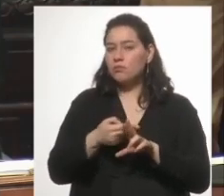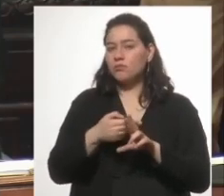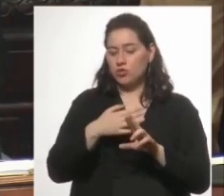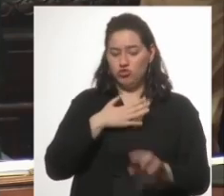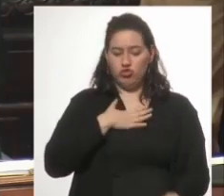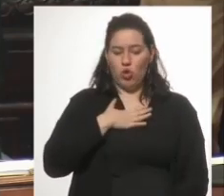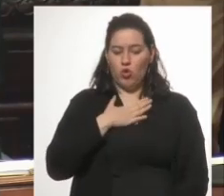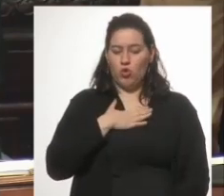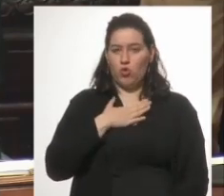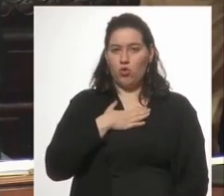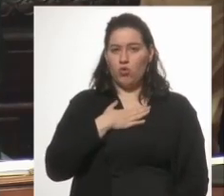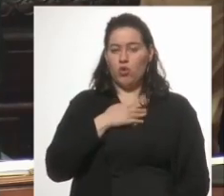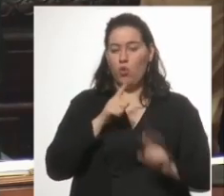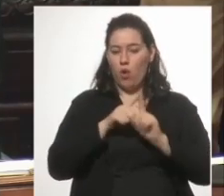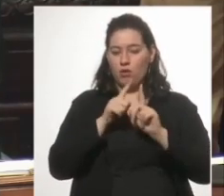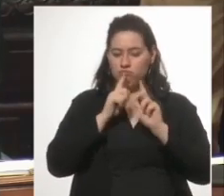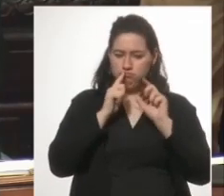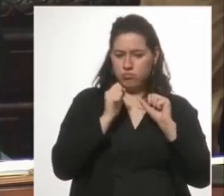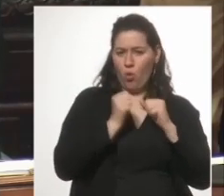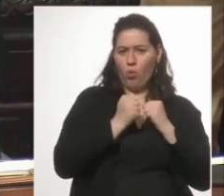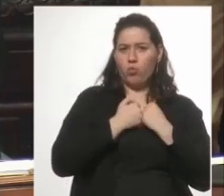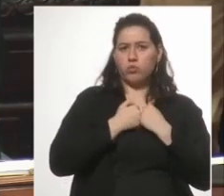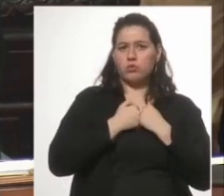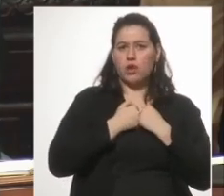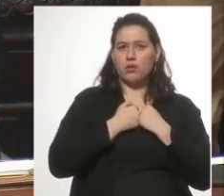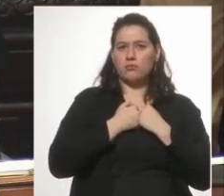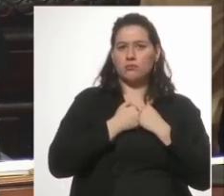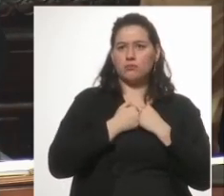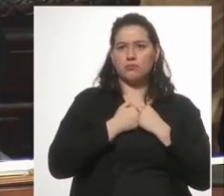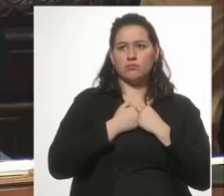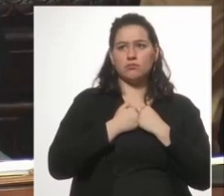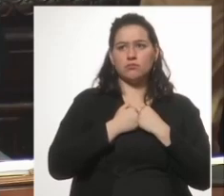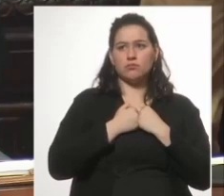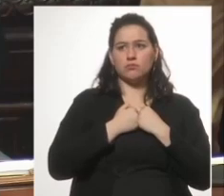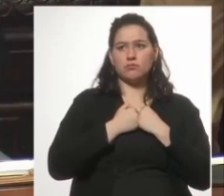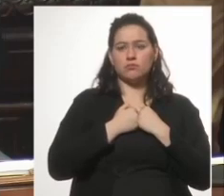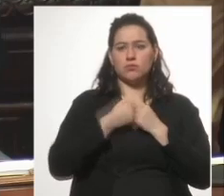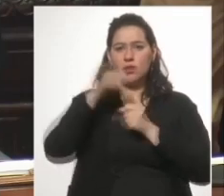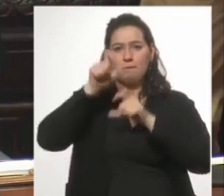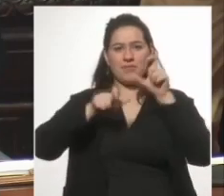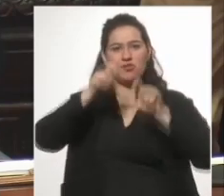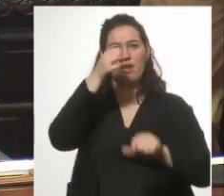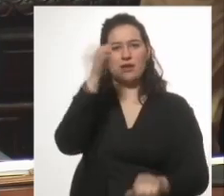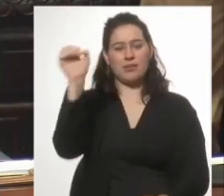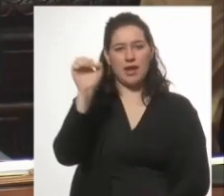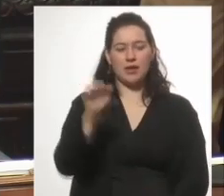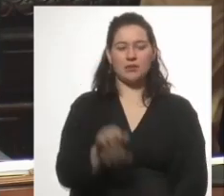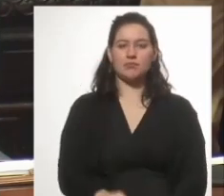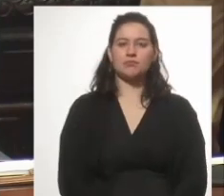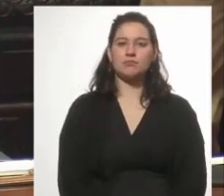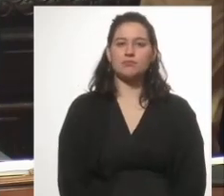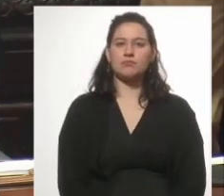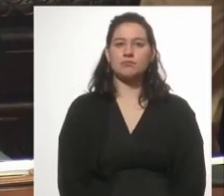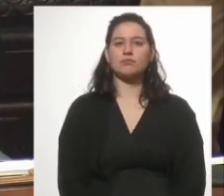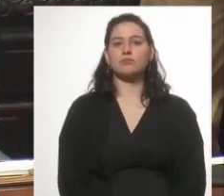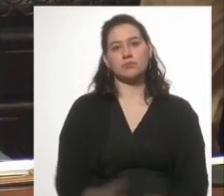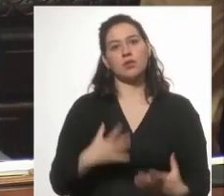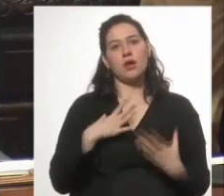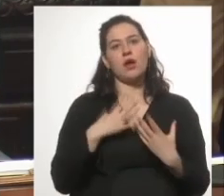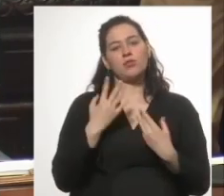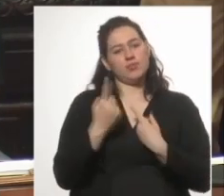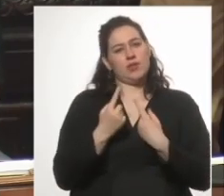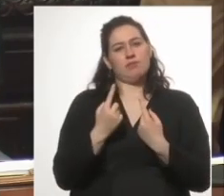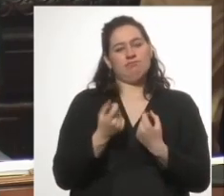he encubierto a criminales. Entonces surgen algunas